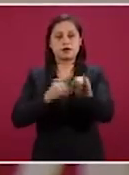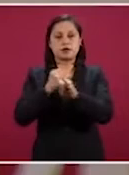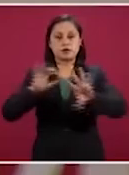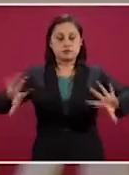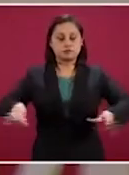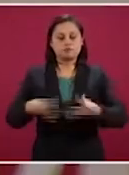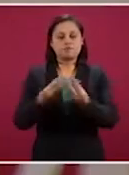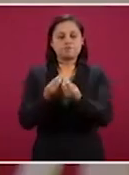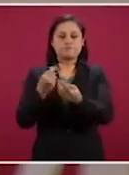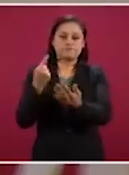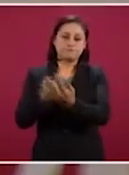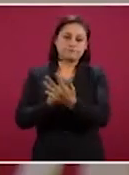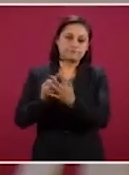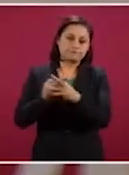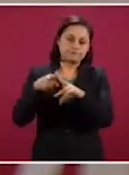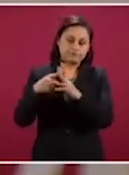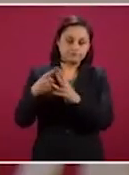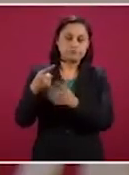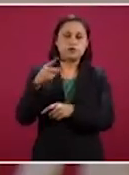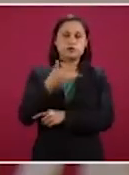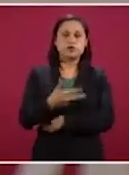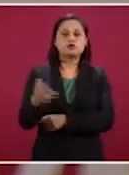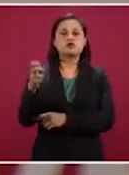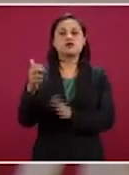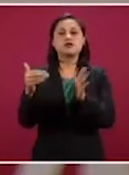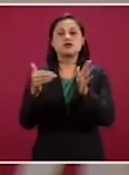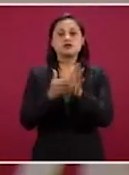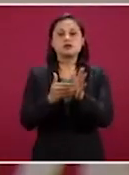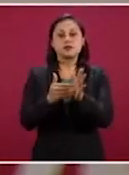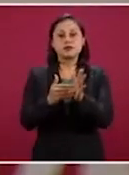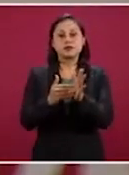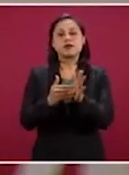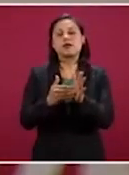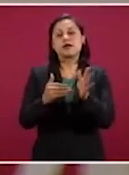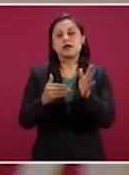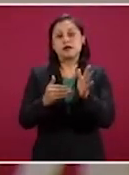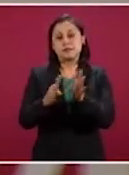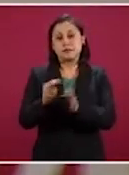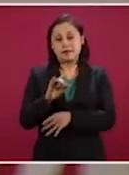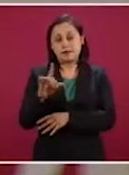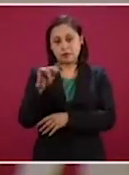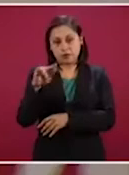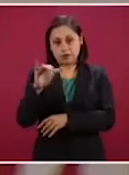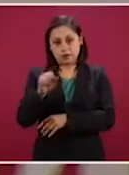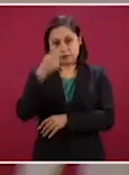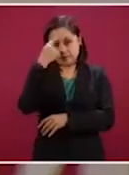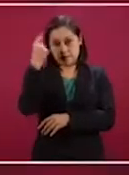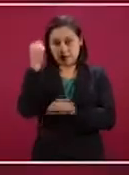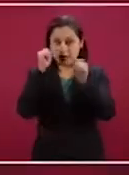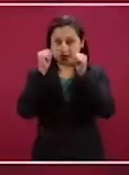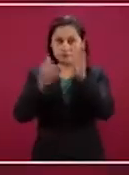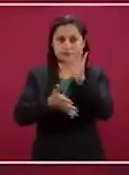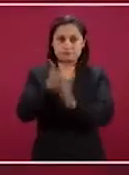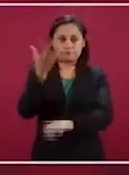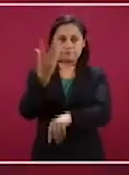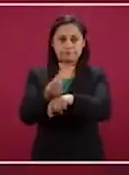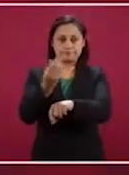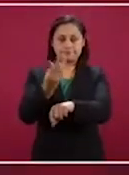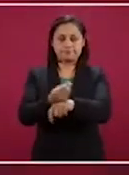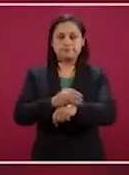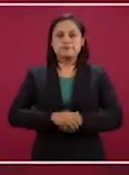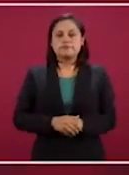un total de 800 mil millones de pesos que hay invertidos en infraestructura. Ahora, para financiar